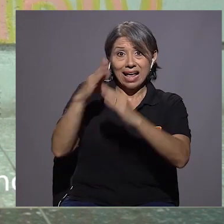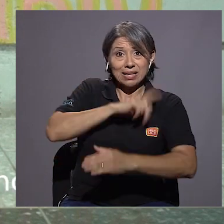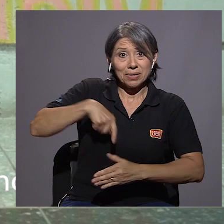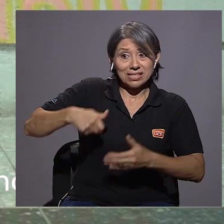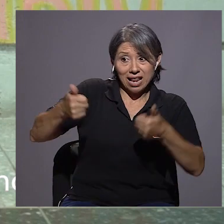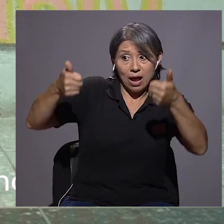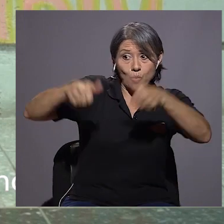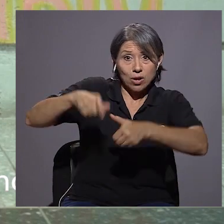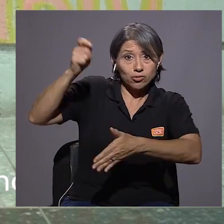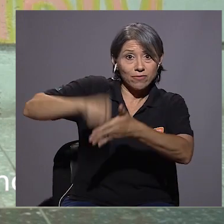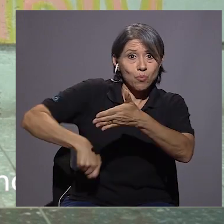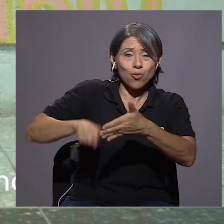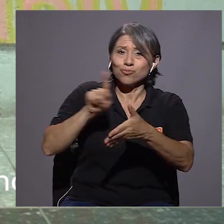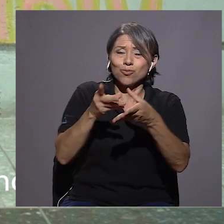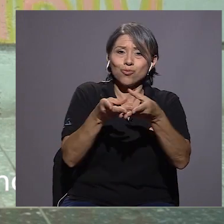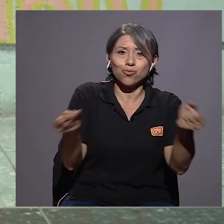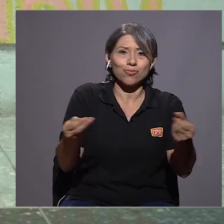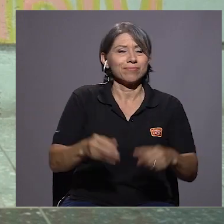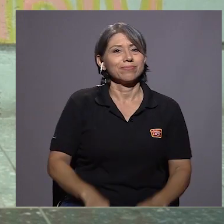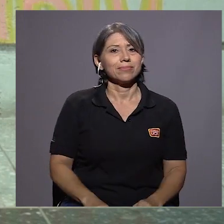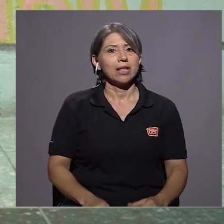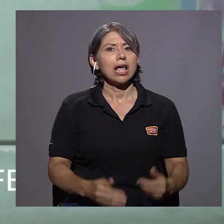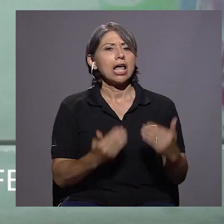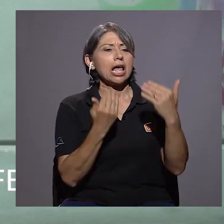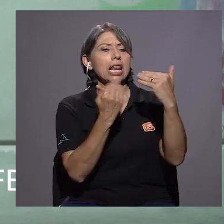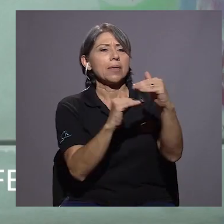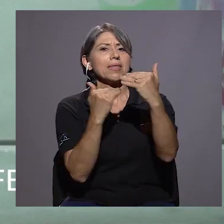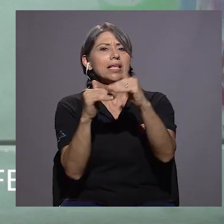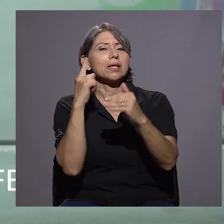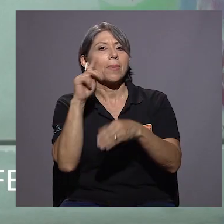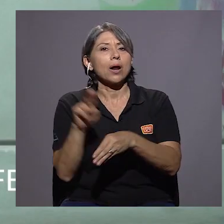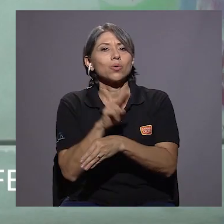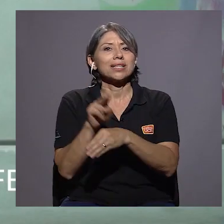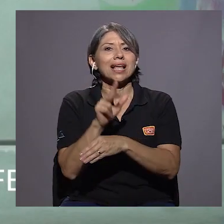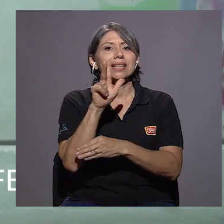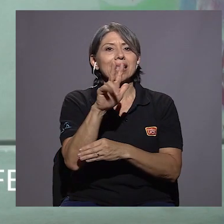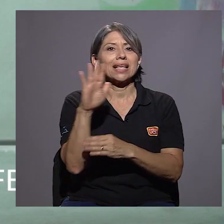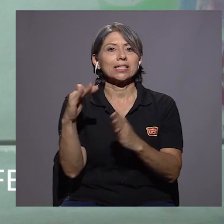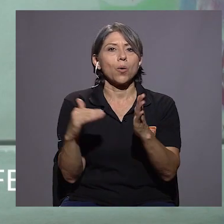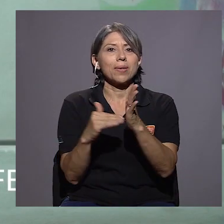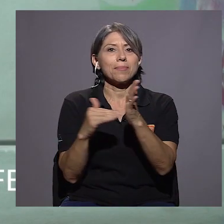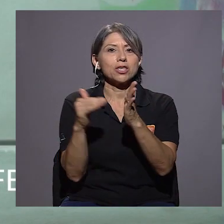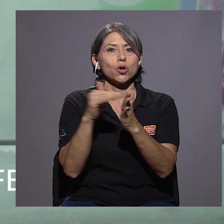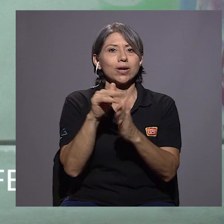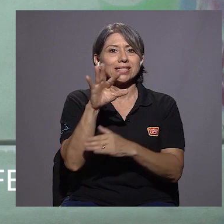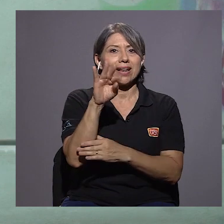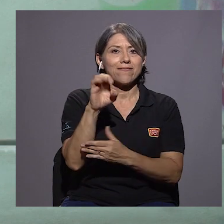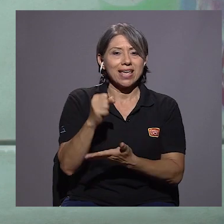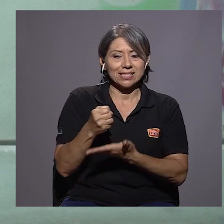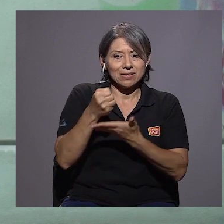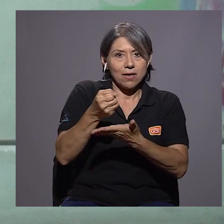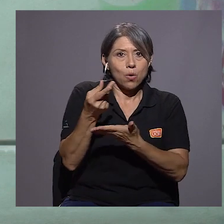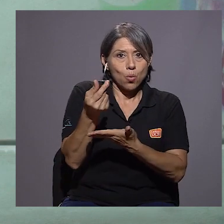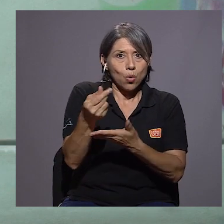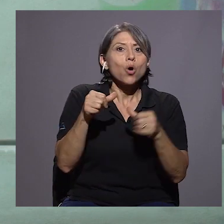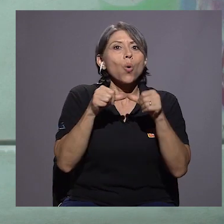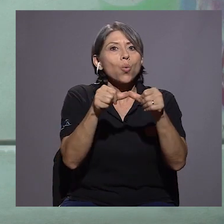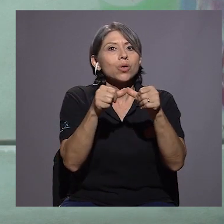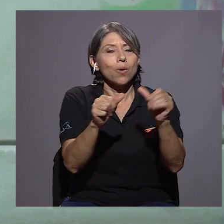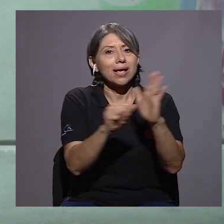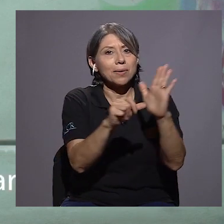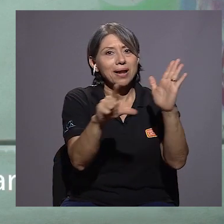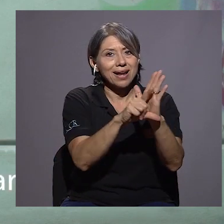y el acuerdo que se firmó en Casa Presidencial no lo resuelve. El condicionamiento a los 35.000 millones del FES sigue vigente en